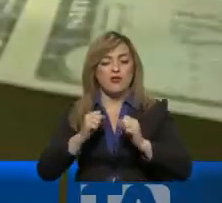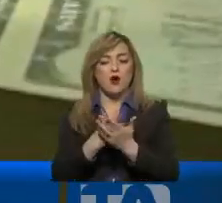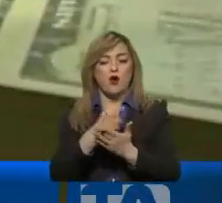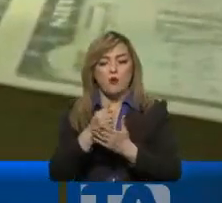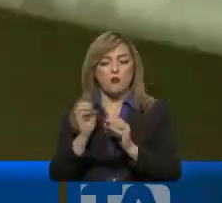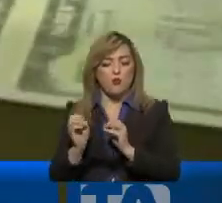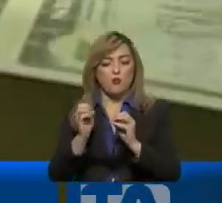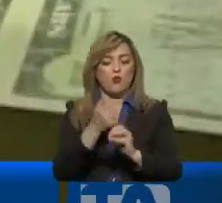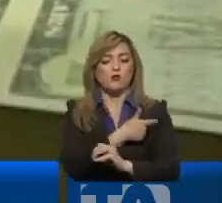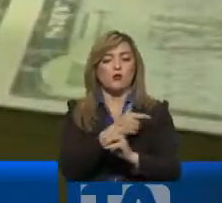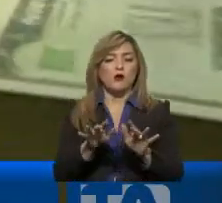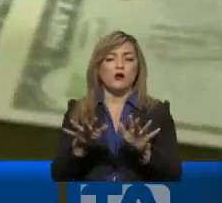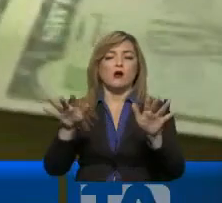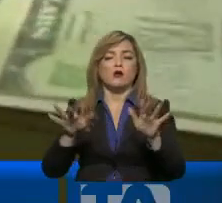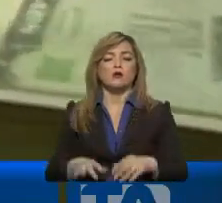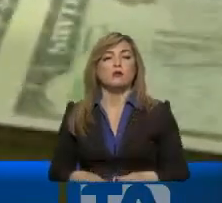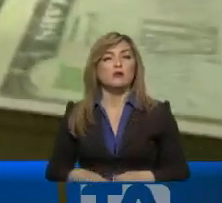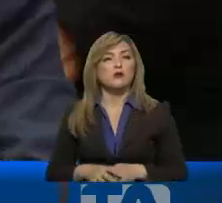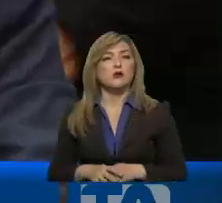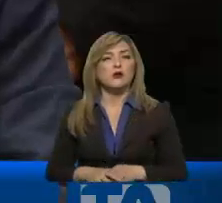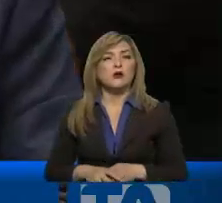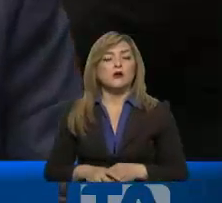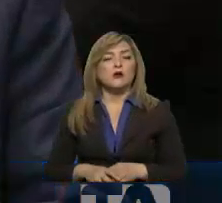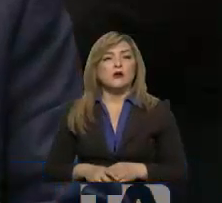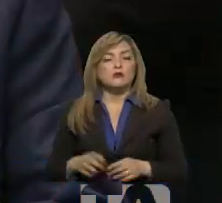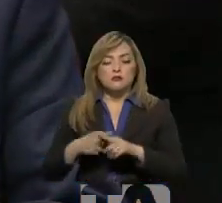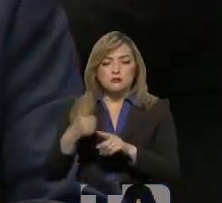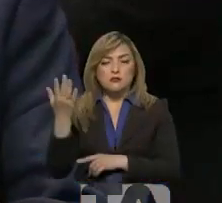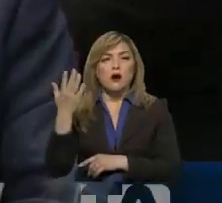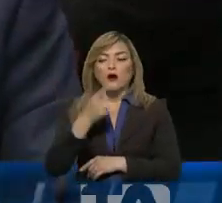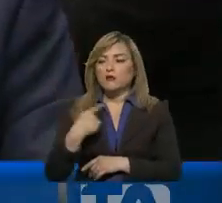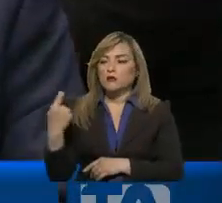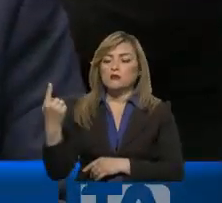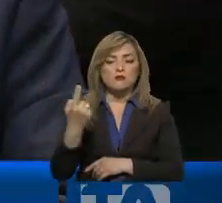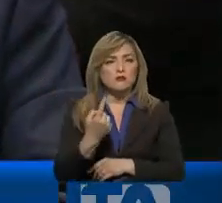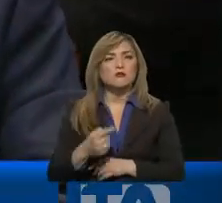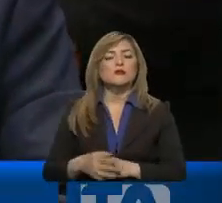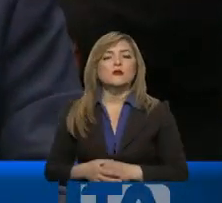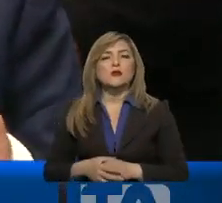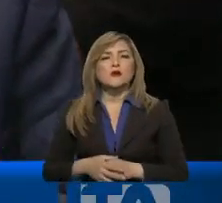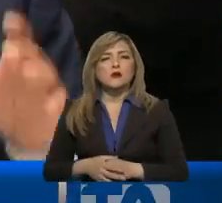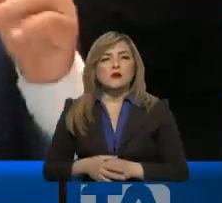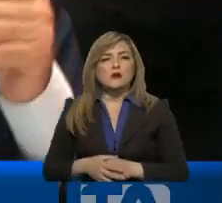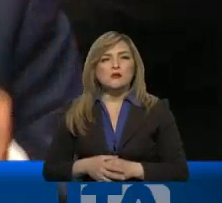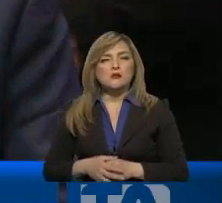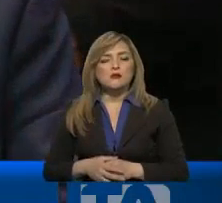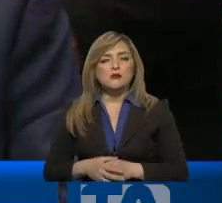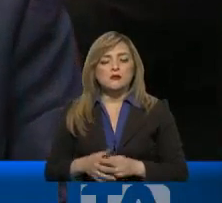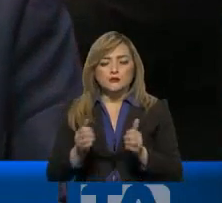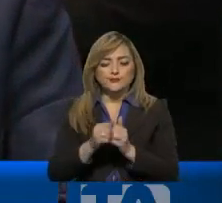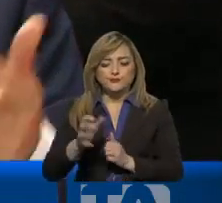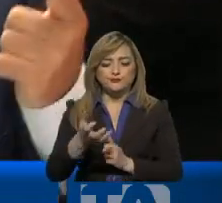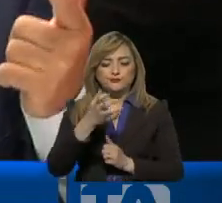asumir la vacunación masiva contra el coronavirus. Varios de los alcaldes de aquí han manifestado que han paralizado